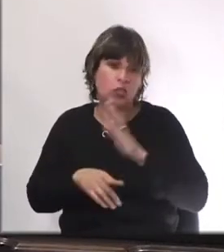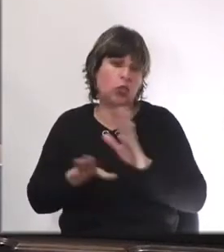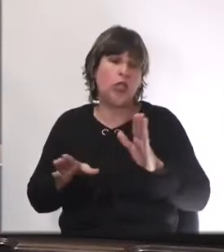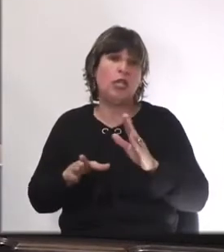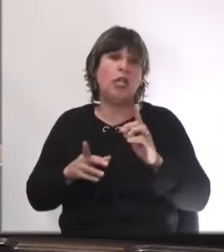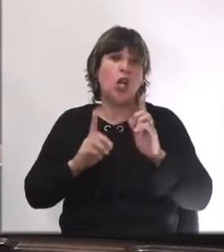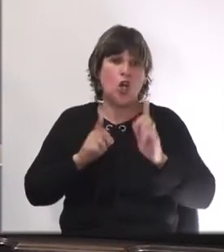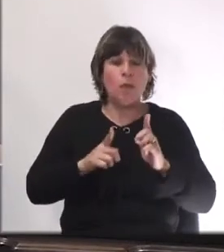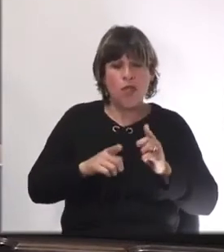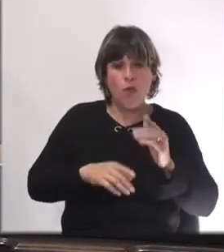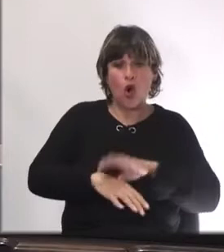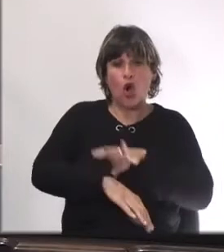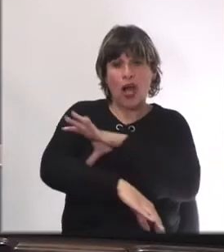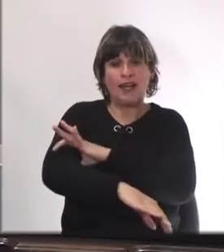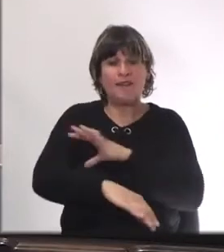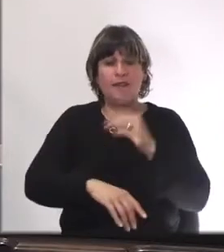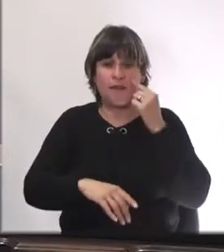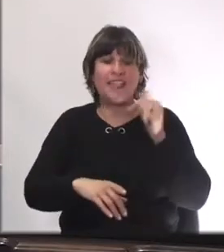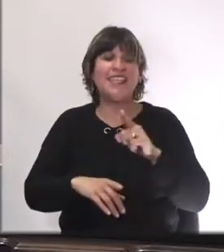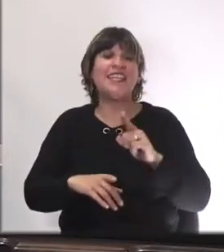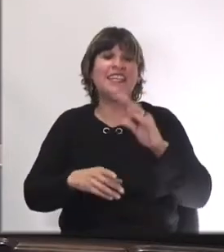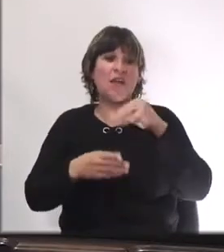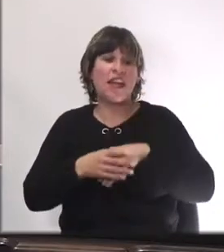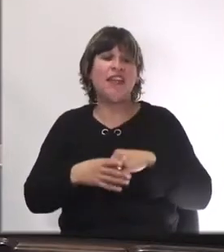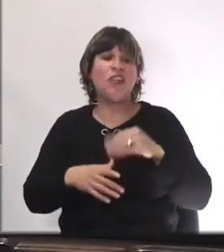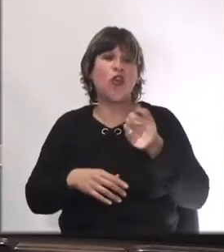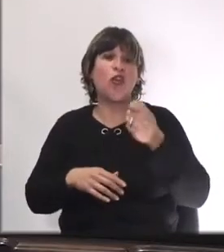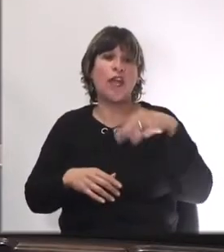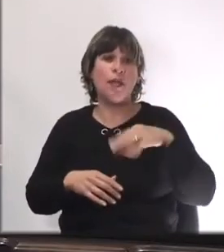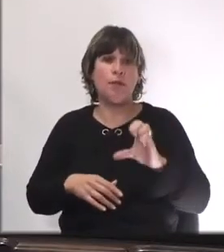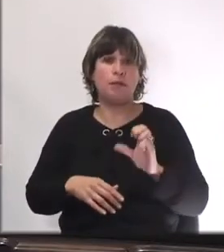que estaban en la ANEP.